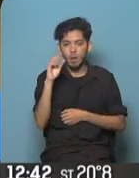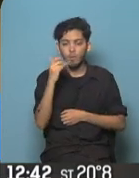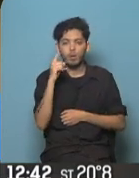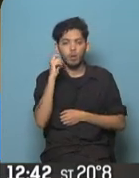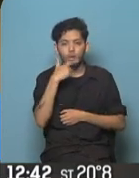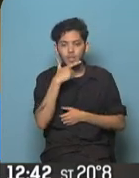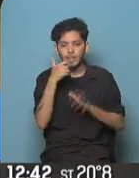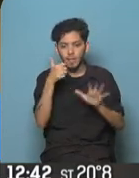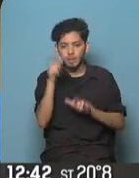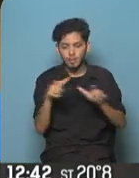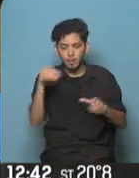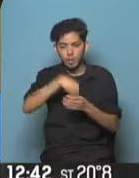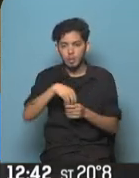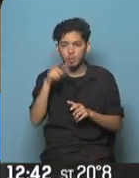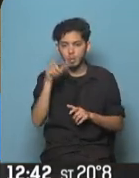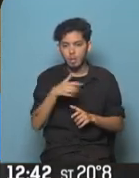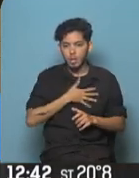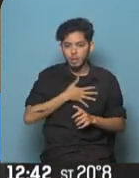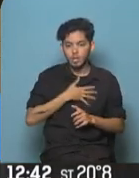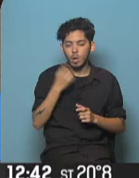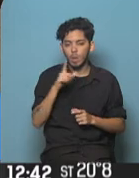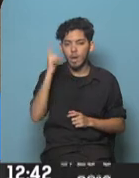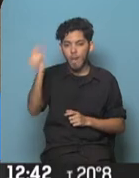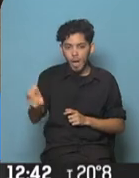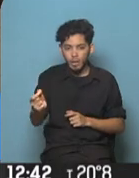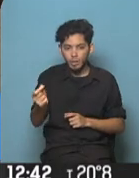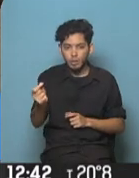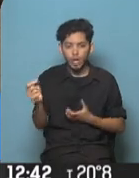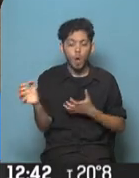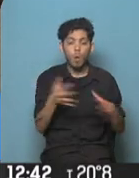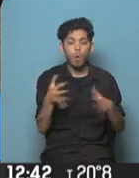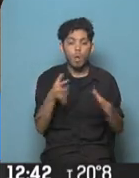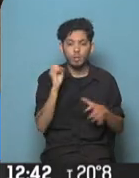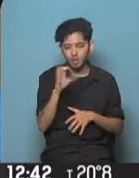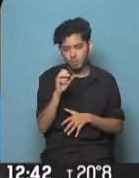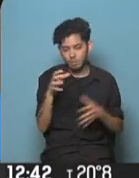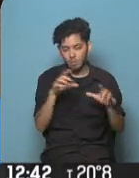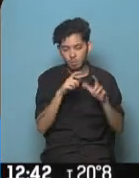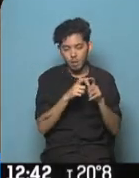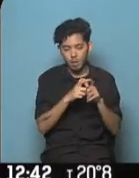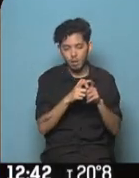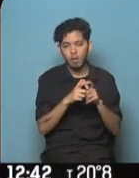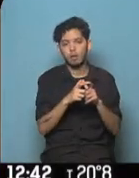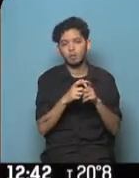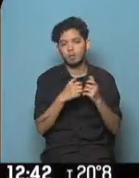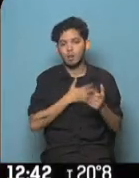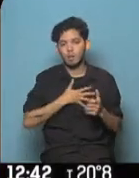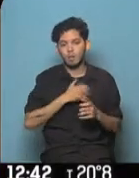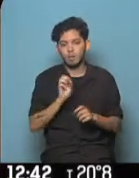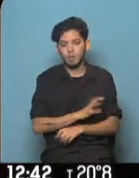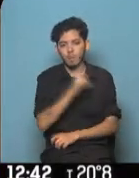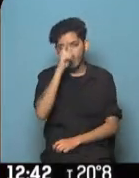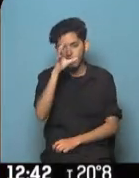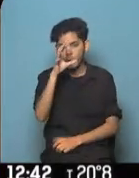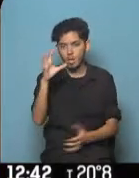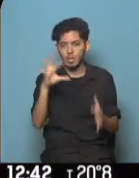de hablar de lo que uno transita cuando está lejos. El guión de Con el viento se arma, por un lado, de sensaciones, de recuerdos